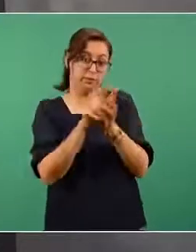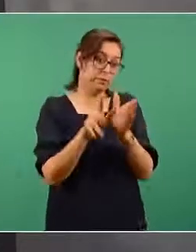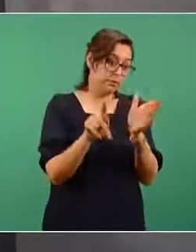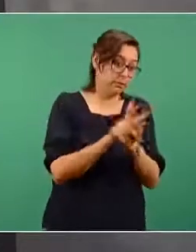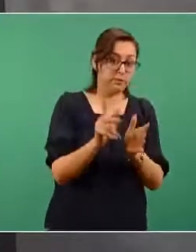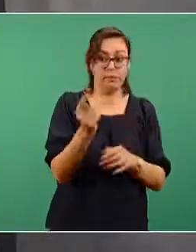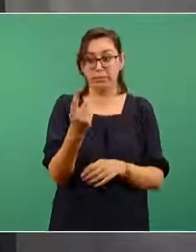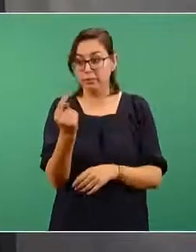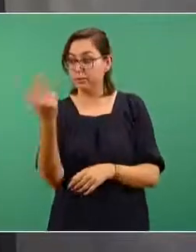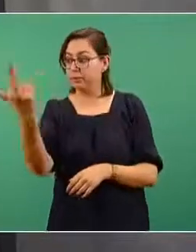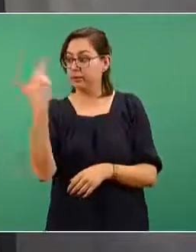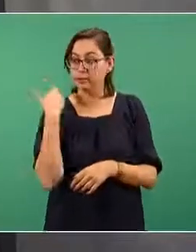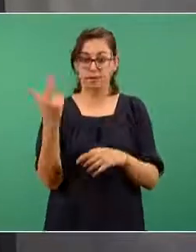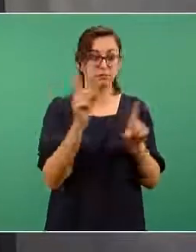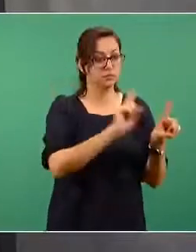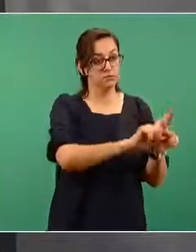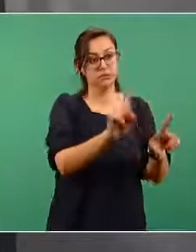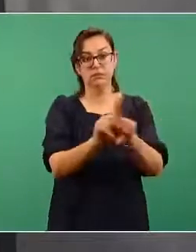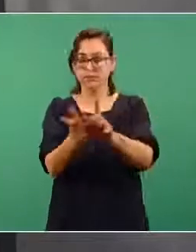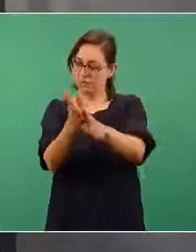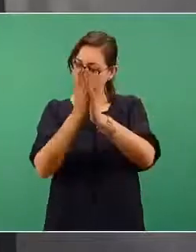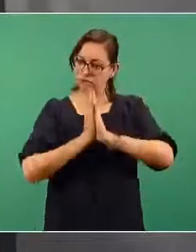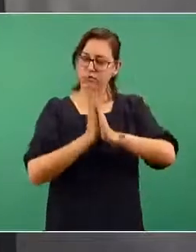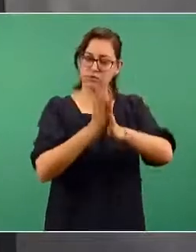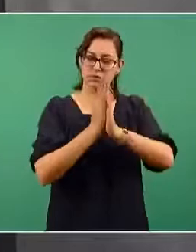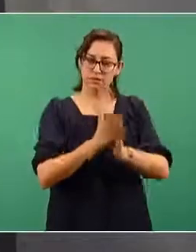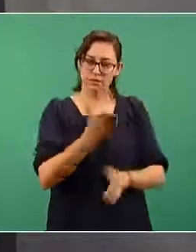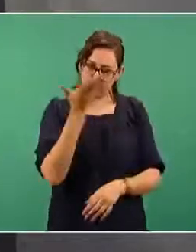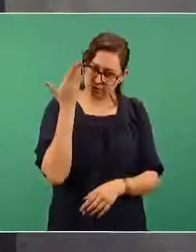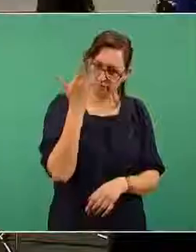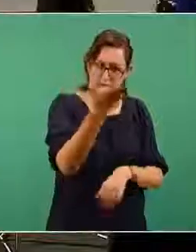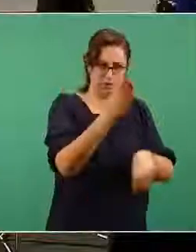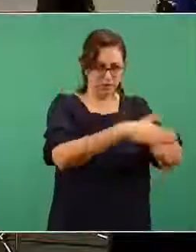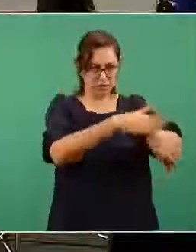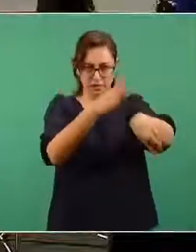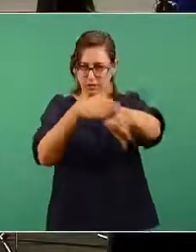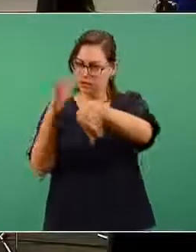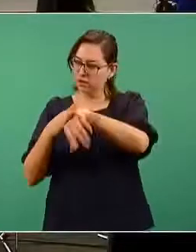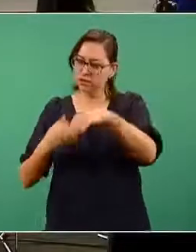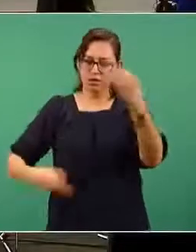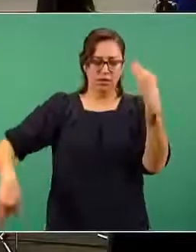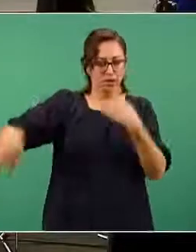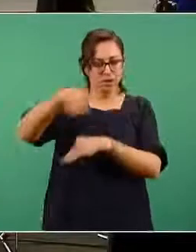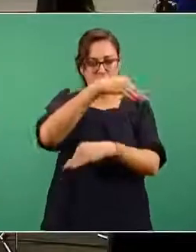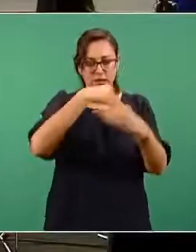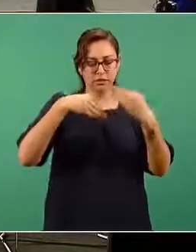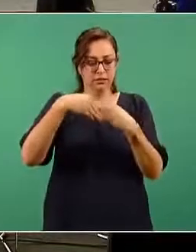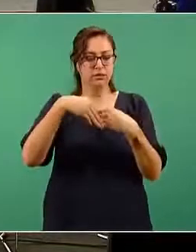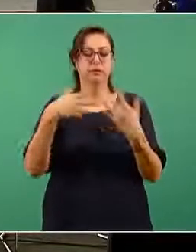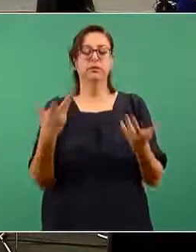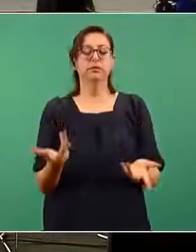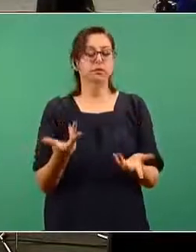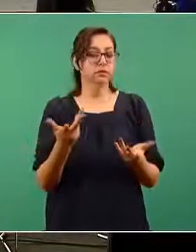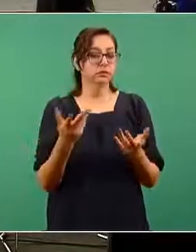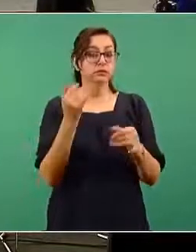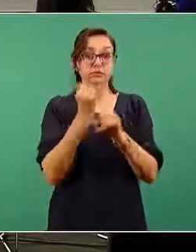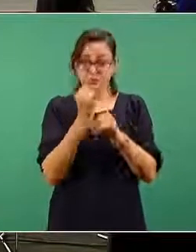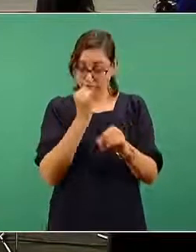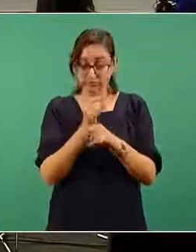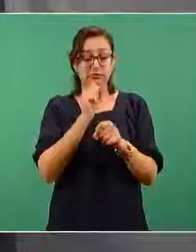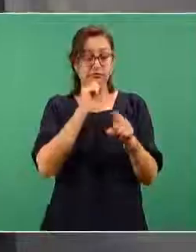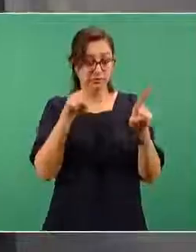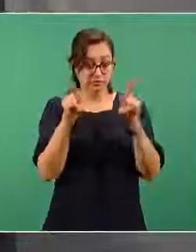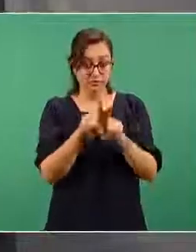información que existen en nuestro país, prensa escrita, radio, televisión, cine, redes sociales